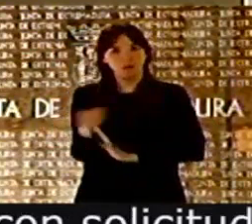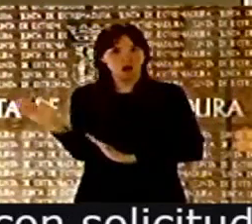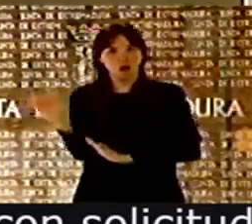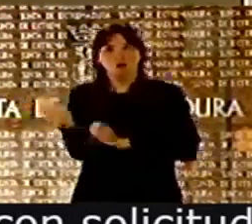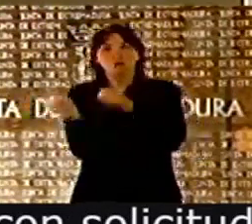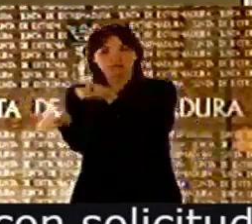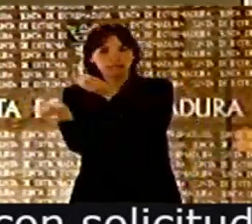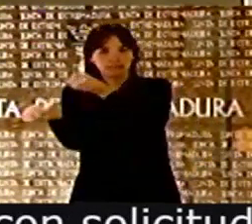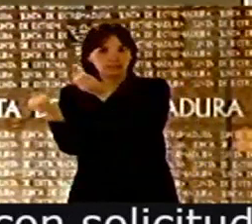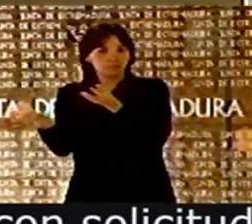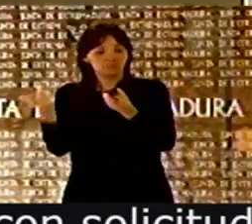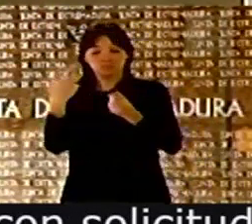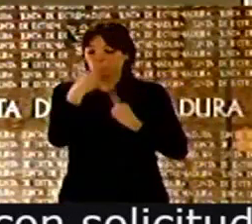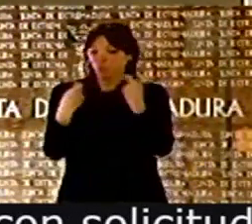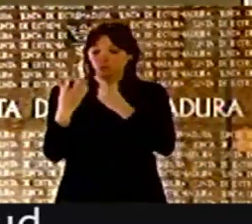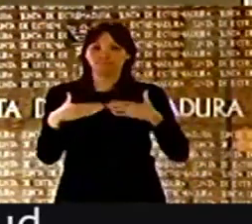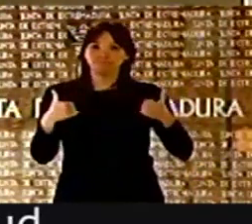Estoy a vuestra disposición.